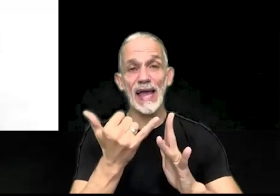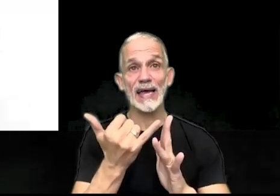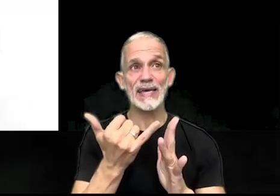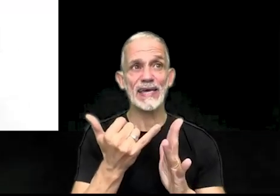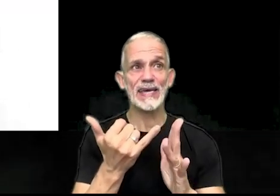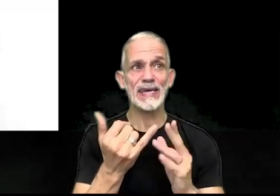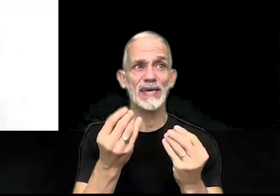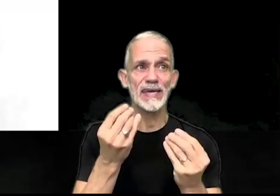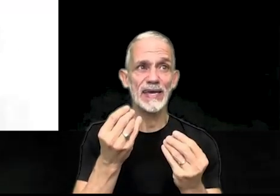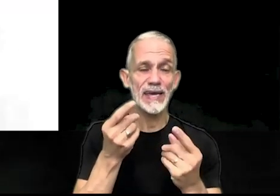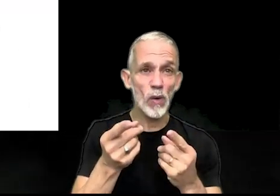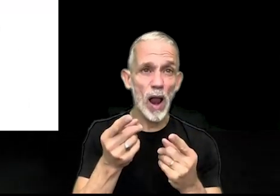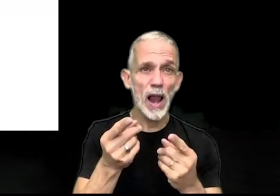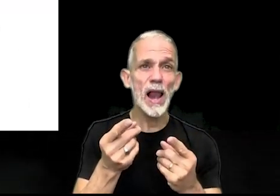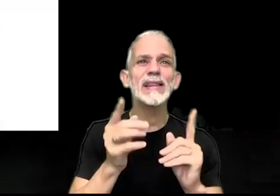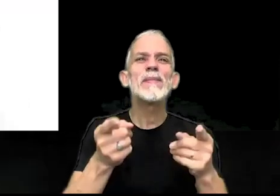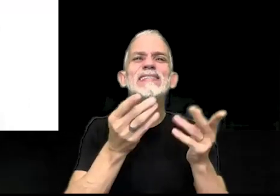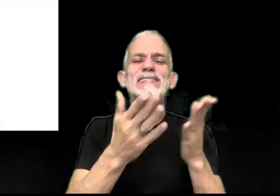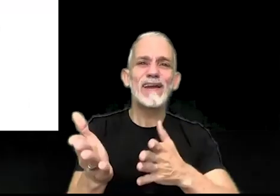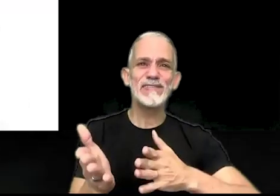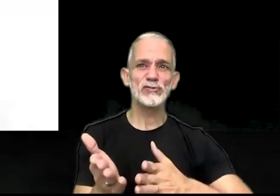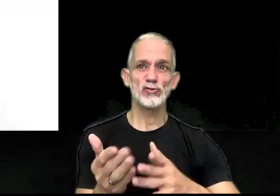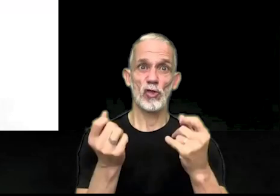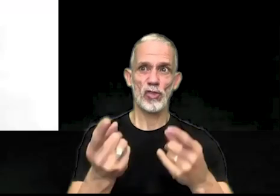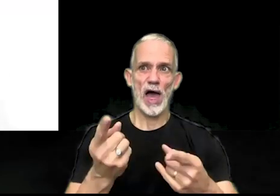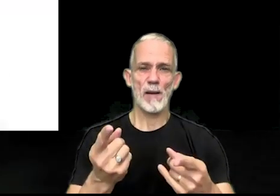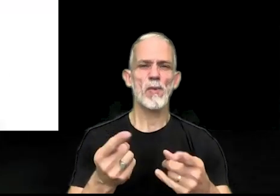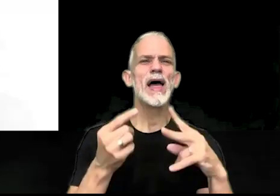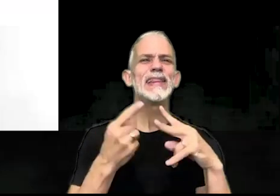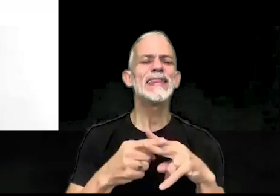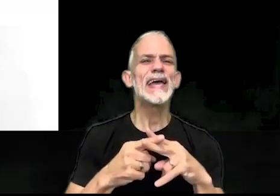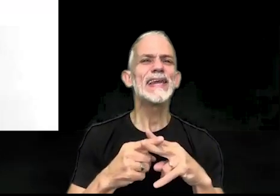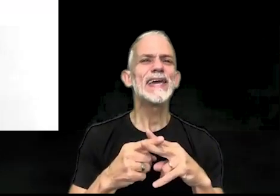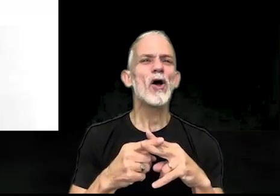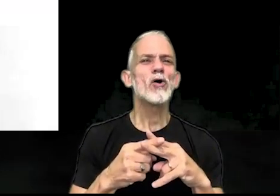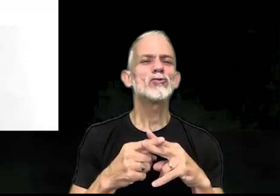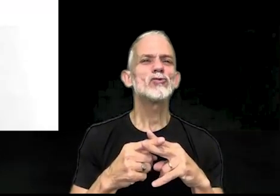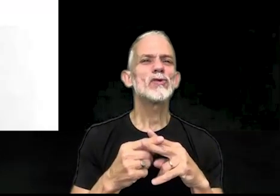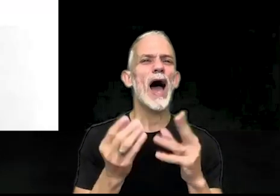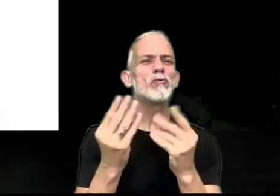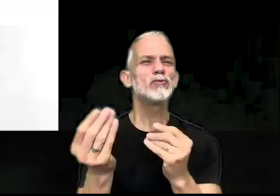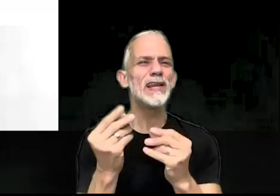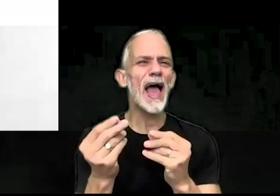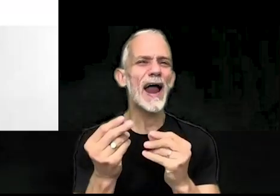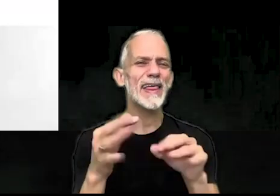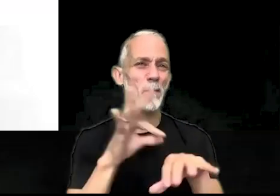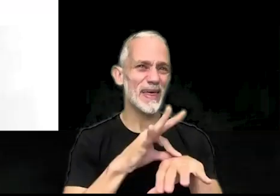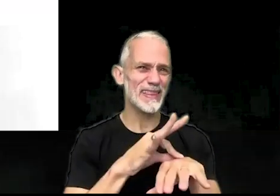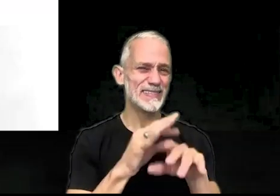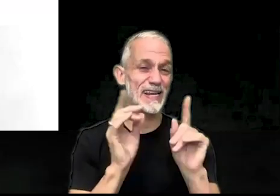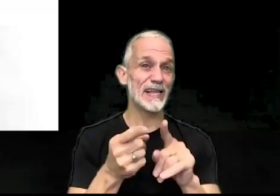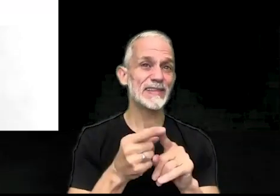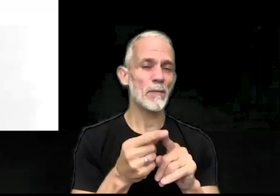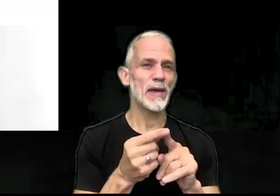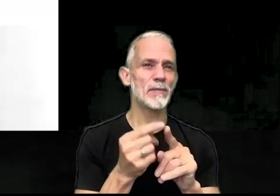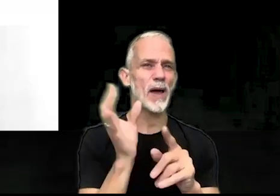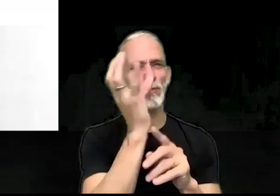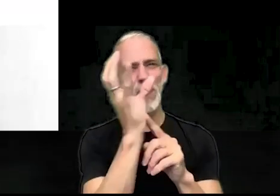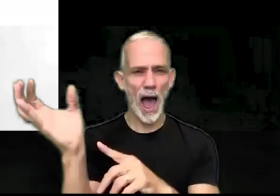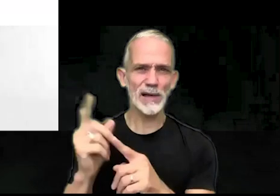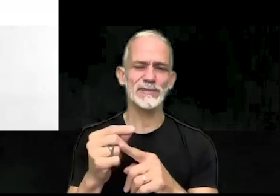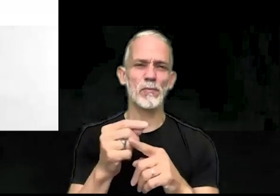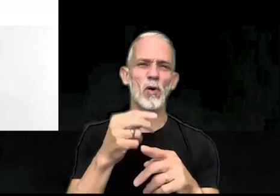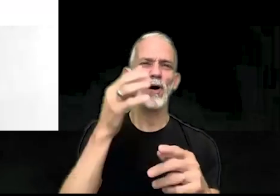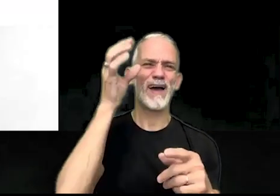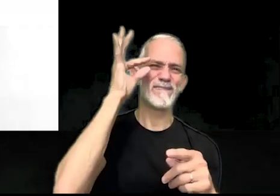en este concepto los servicios prestados por técnicos auxiliares de la medicina, así como el traslado de enfermos.